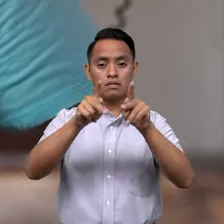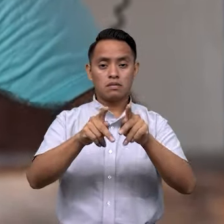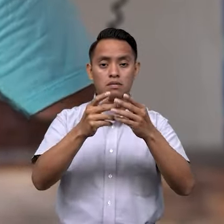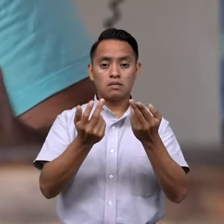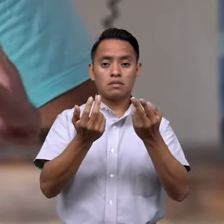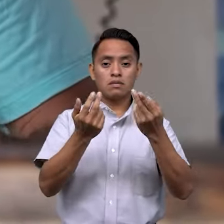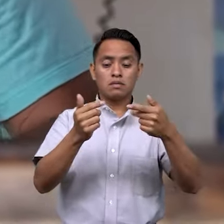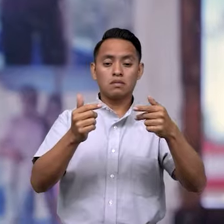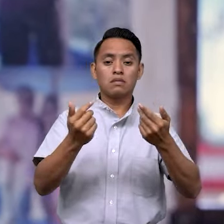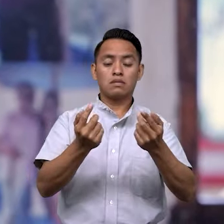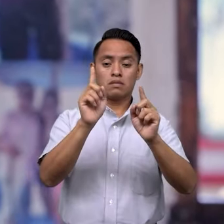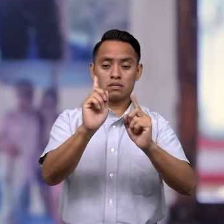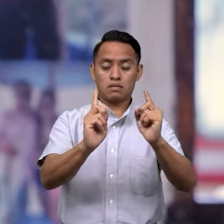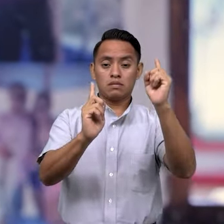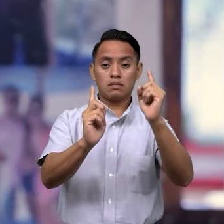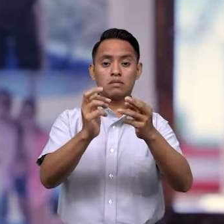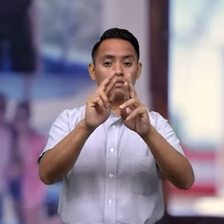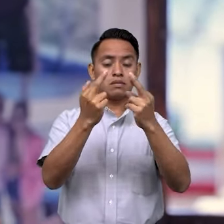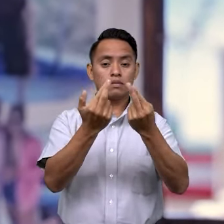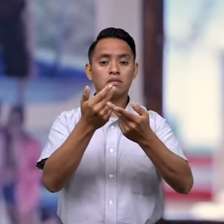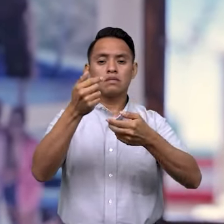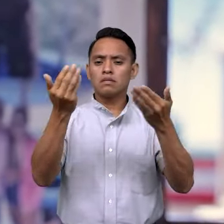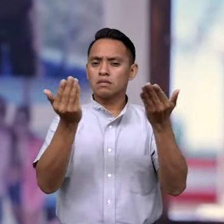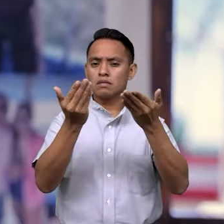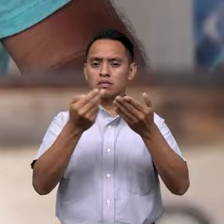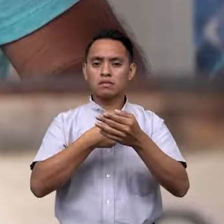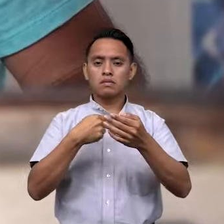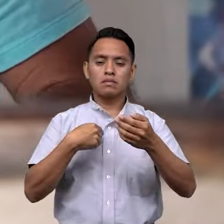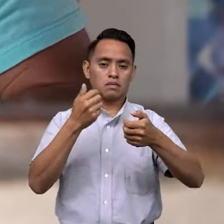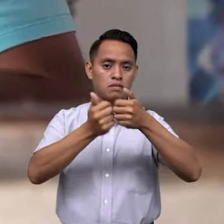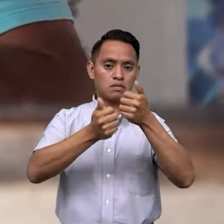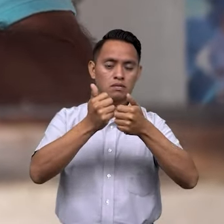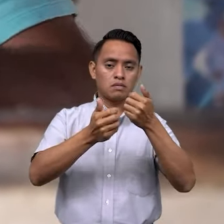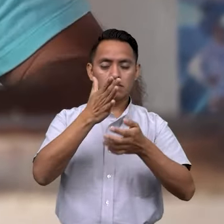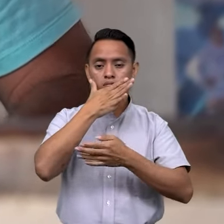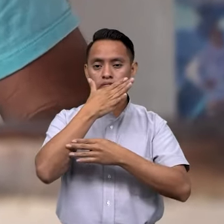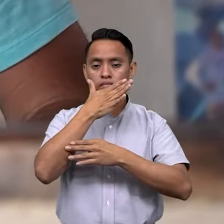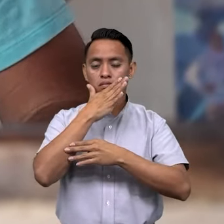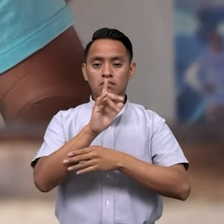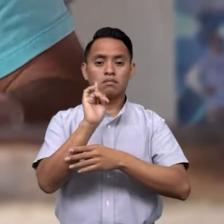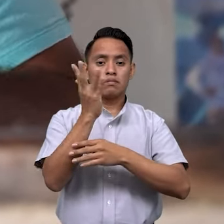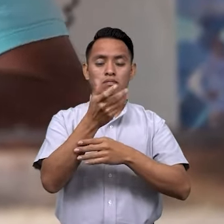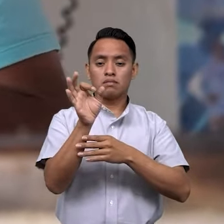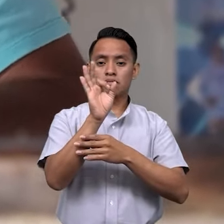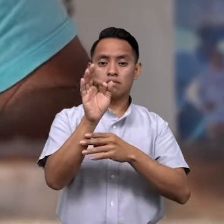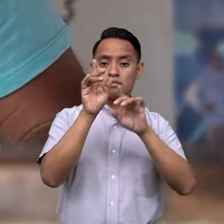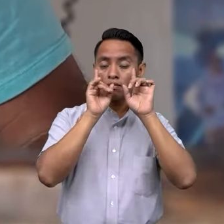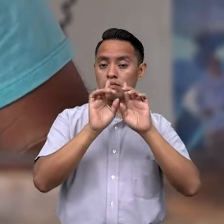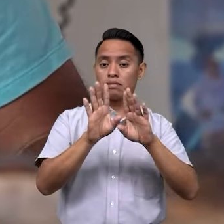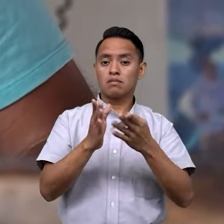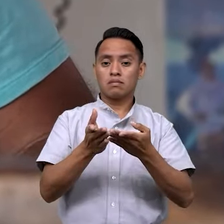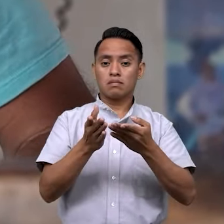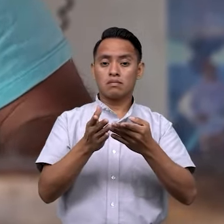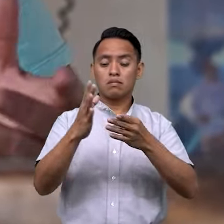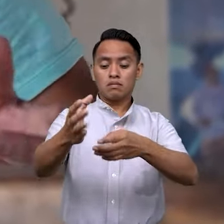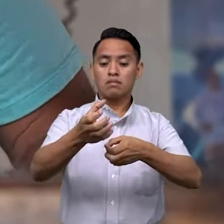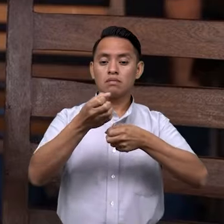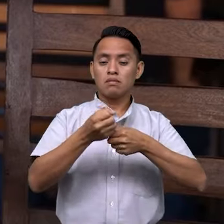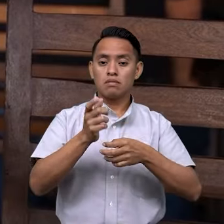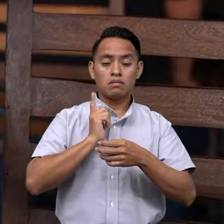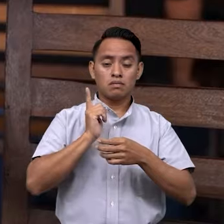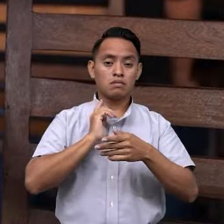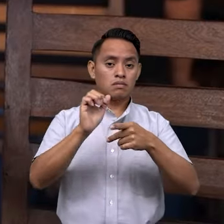persona, de qué haríamos en un caso catastrófico. Ya todas las medidas de seguridad importantes tomarlas a la hora de un